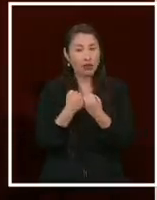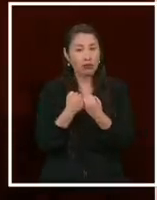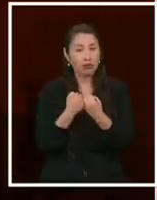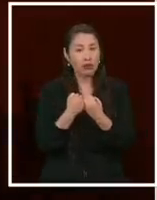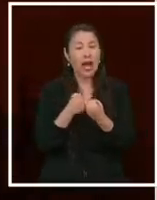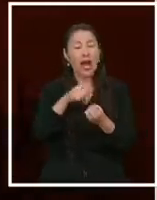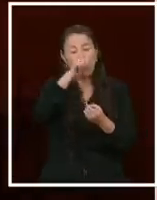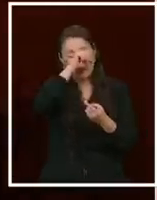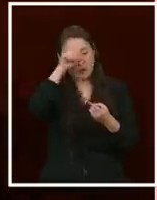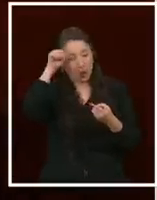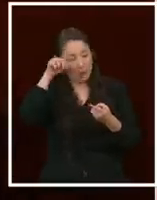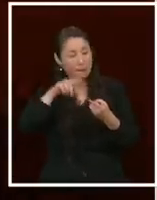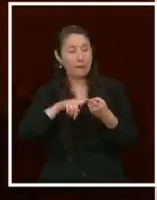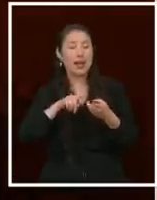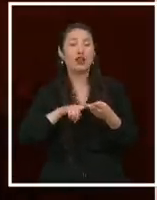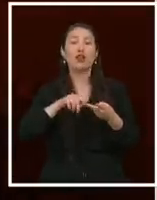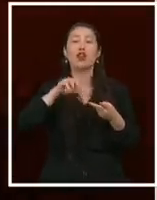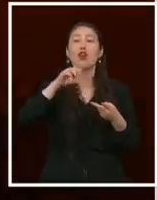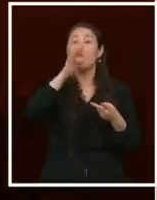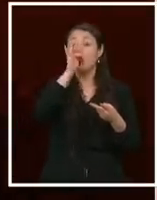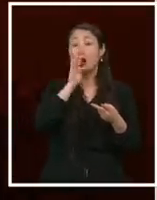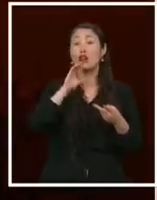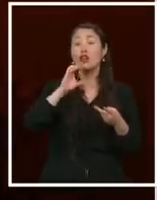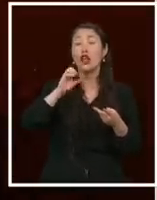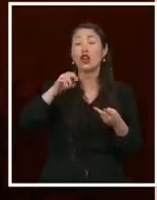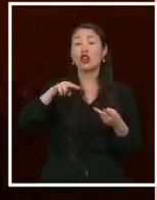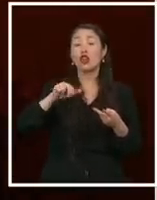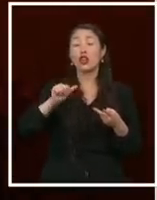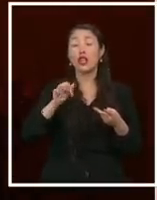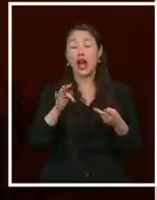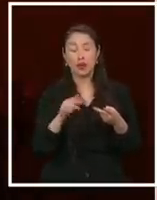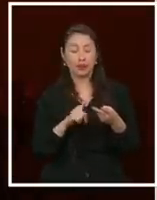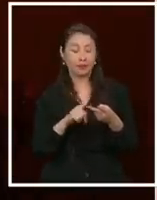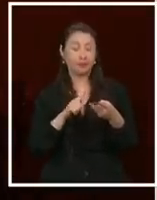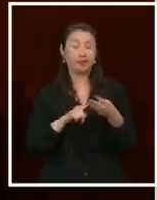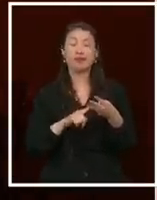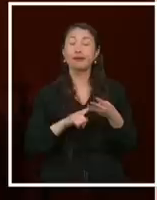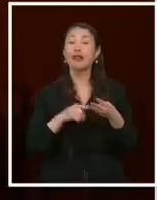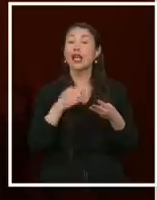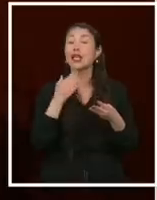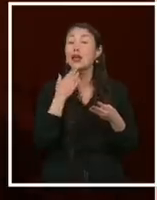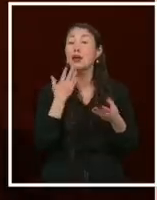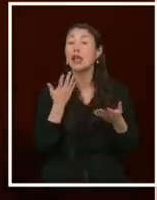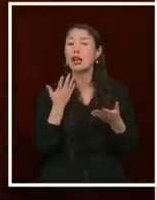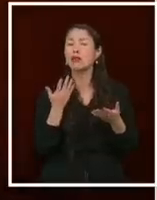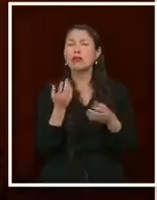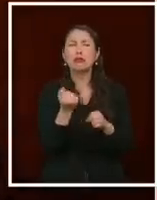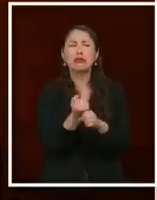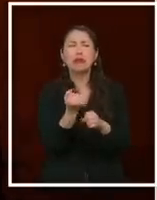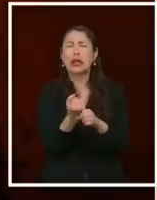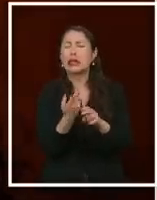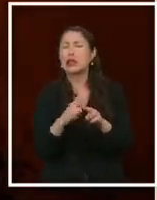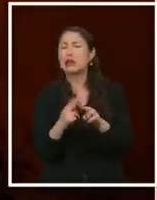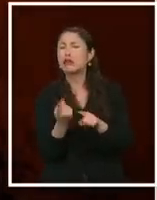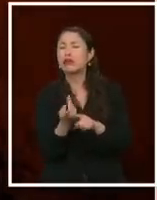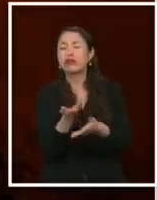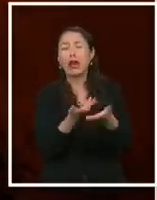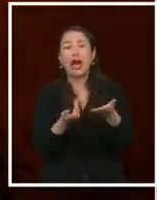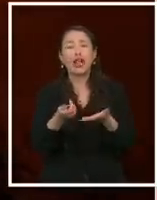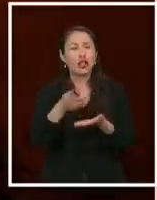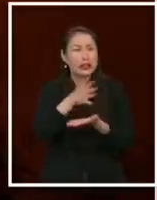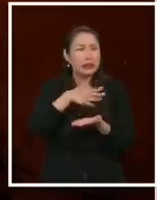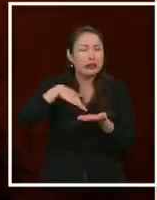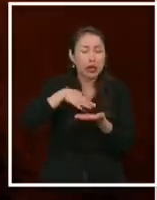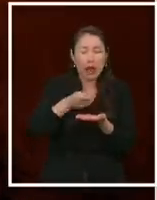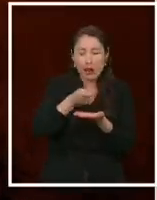desplegados bomberos, personal de CONAF, como les comentaba antes, y están en el fondo analizando la situación y vamos a tener mayor